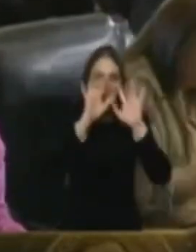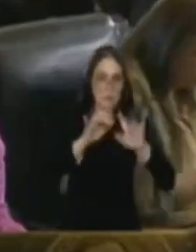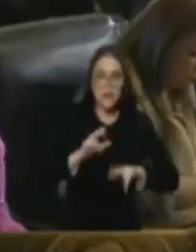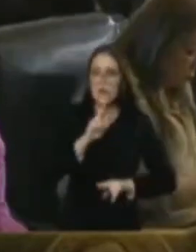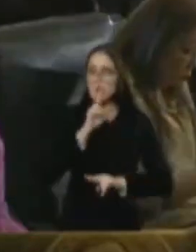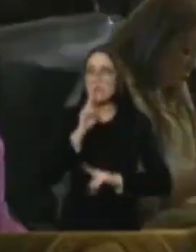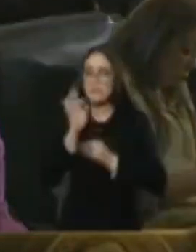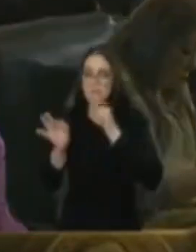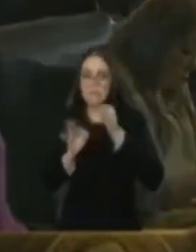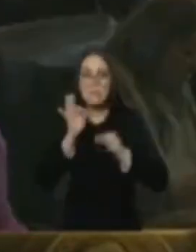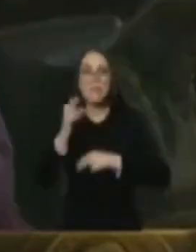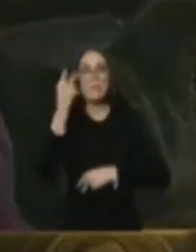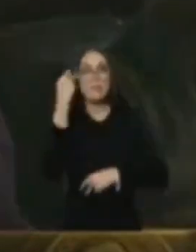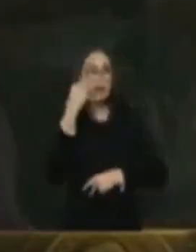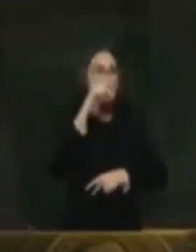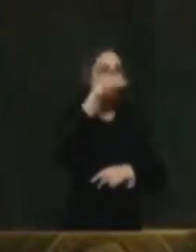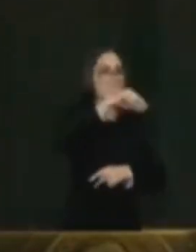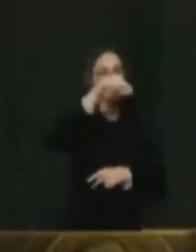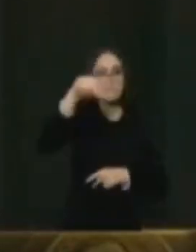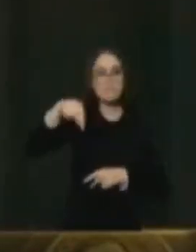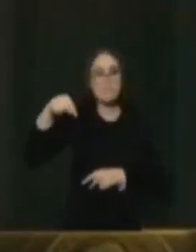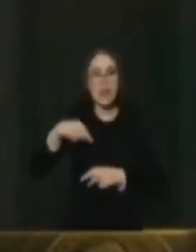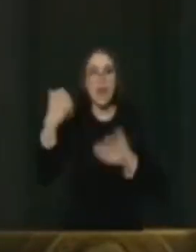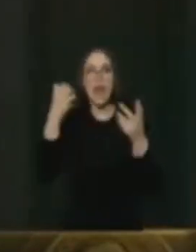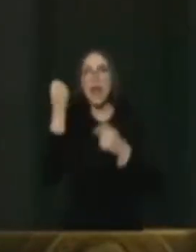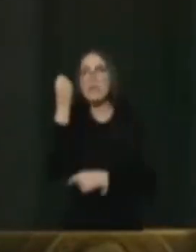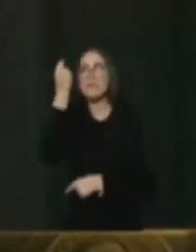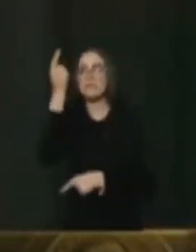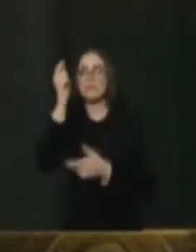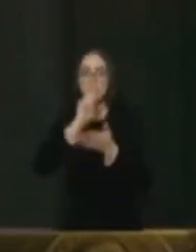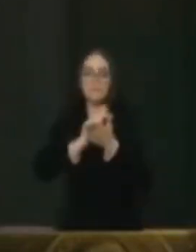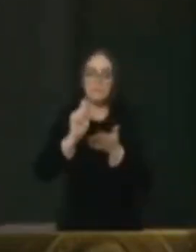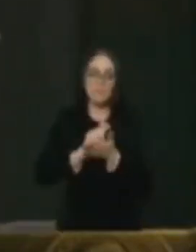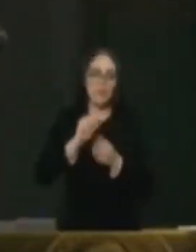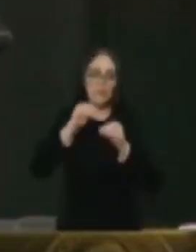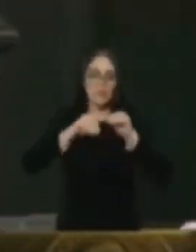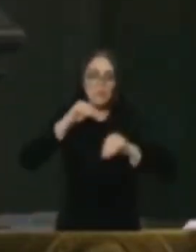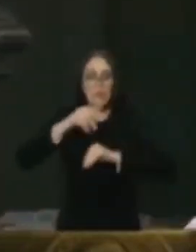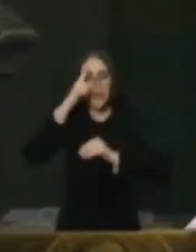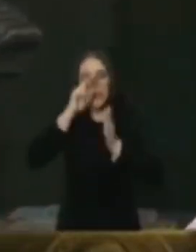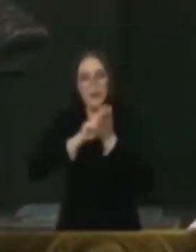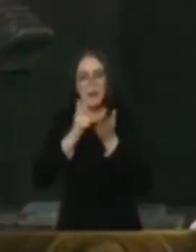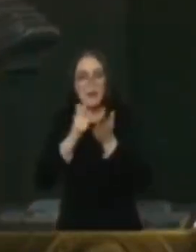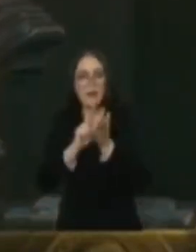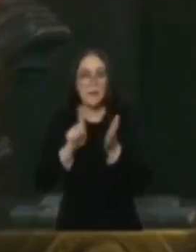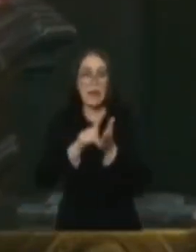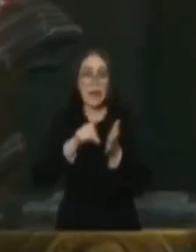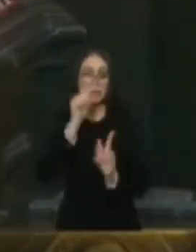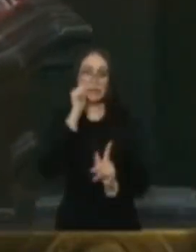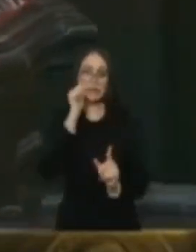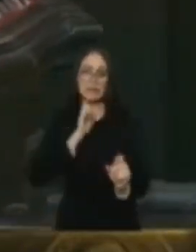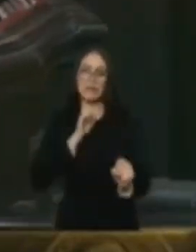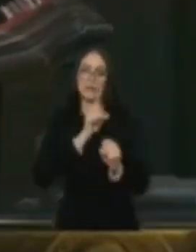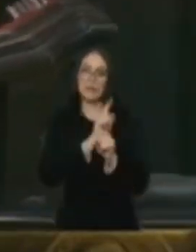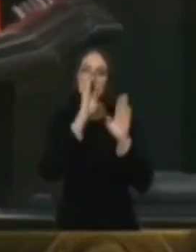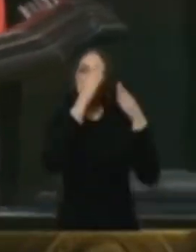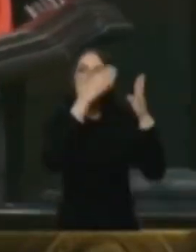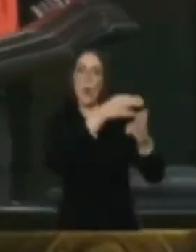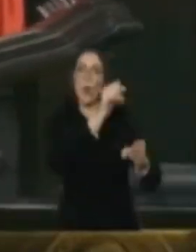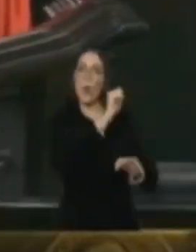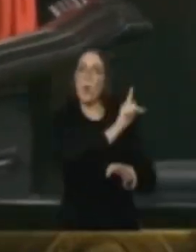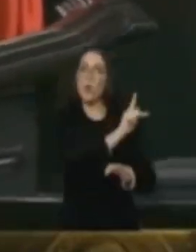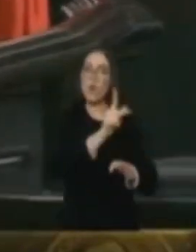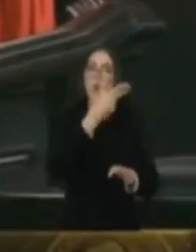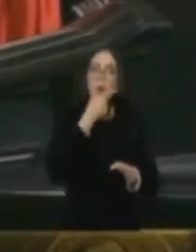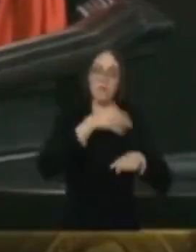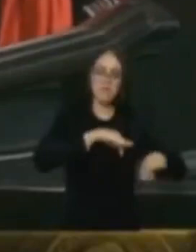noticias, viajar, diseñar periódicos y revistas, era una tarea exclusiva de los hombres. Por ello, Elena,